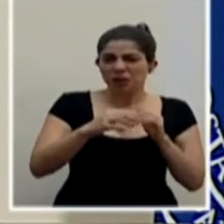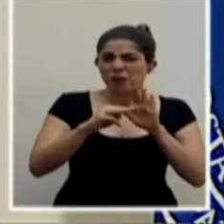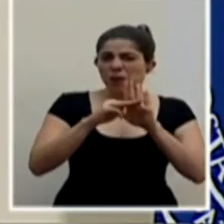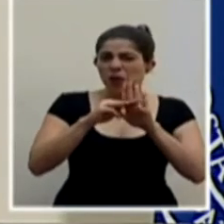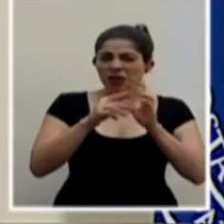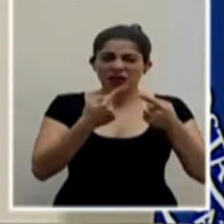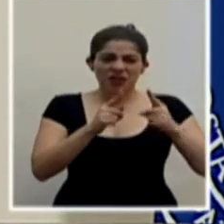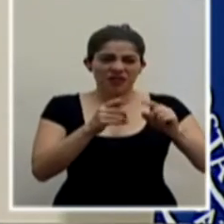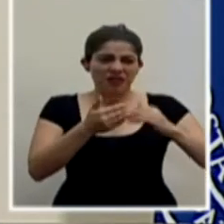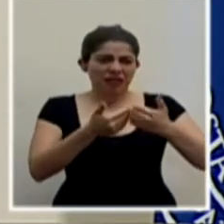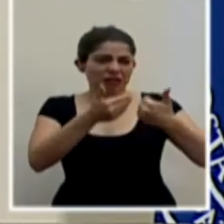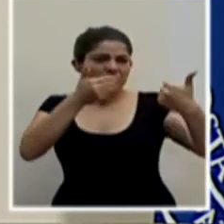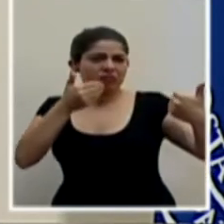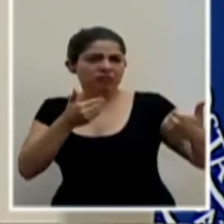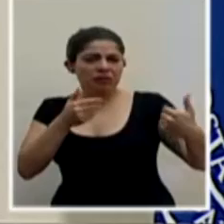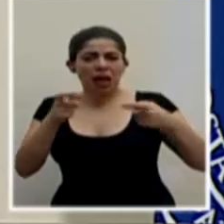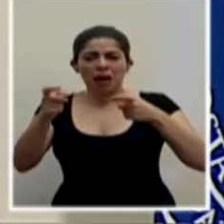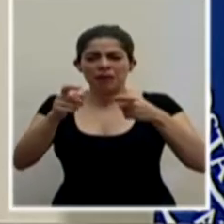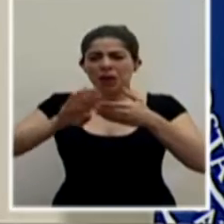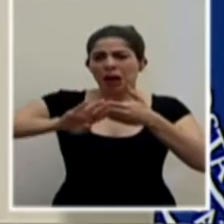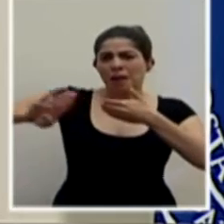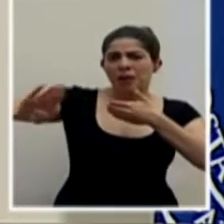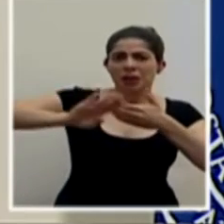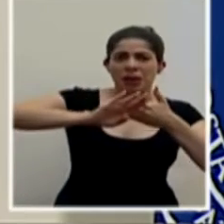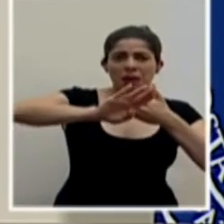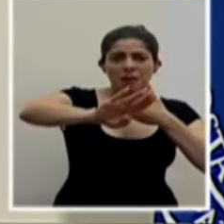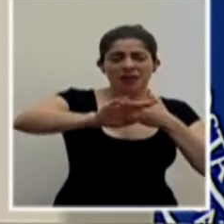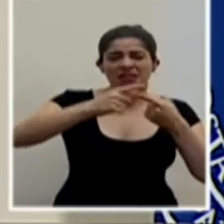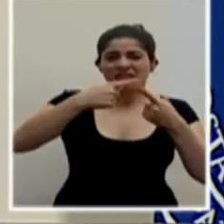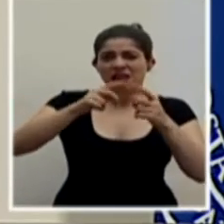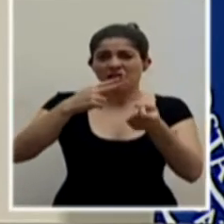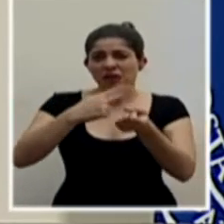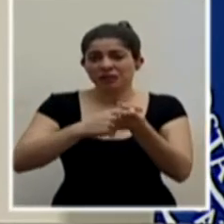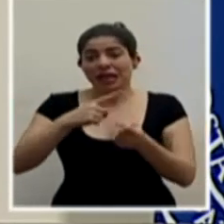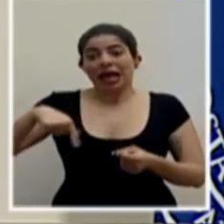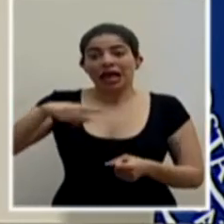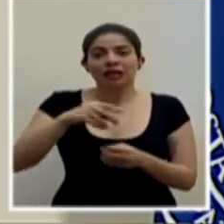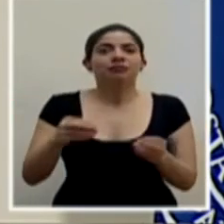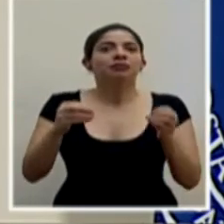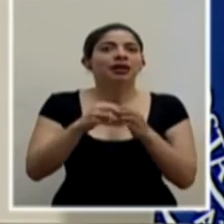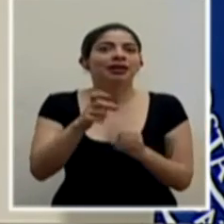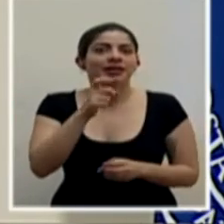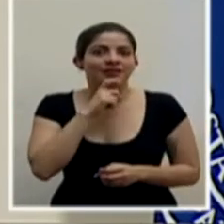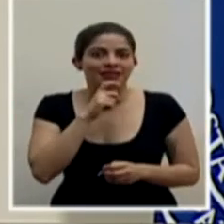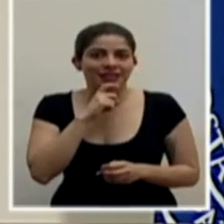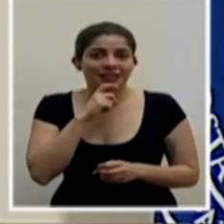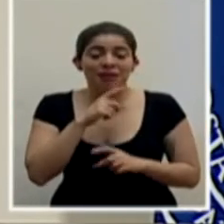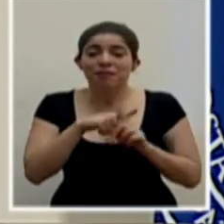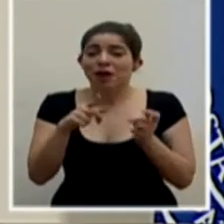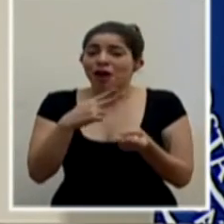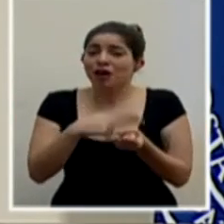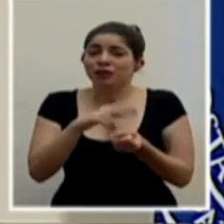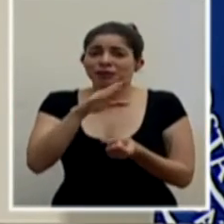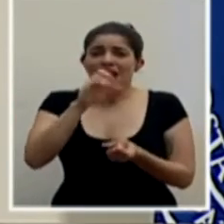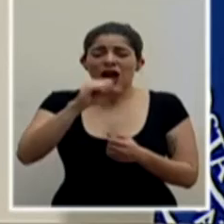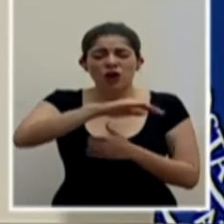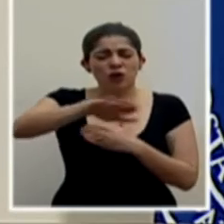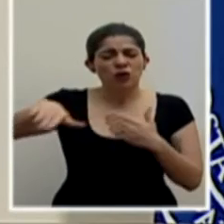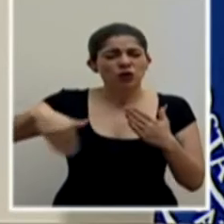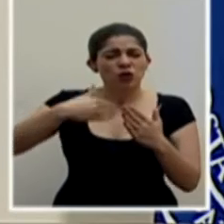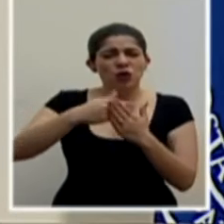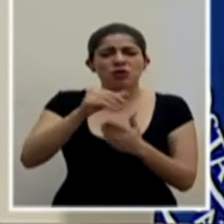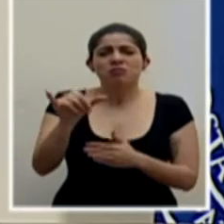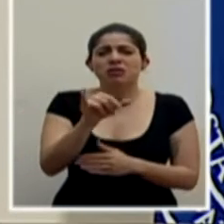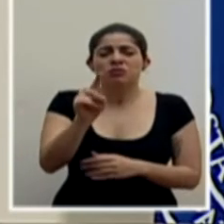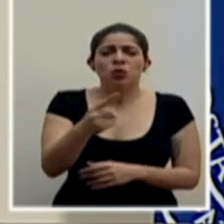modelos, diferentes administraciones sobre diferentes hospitales. Todos los hospitales de la caja están bajo